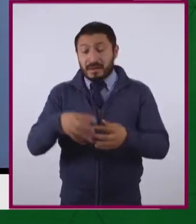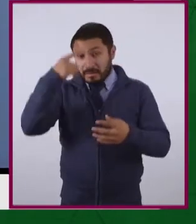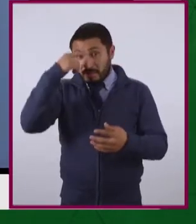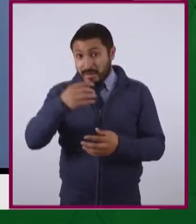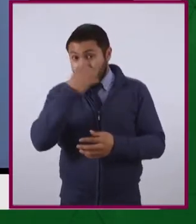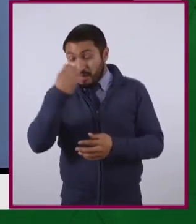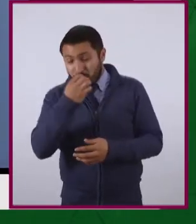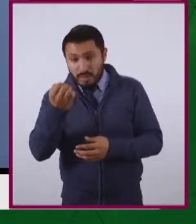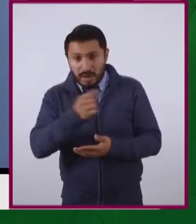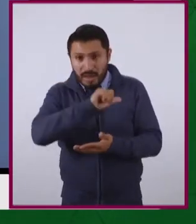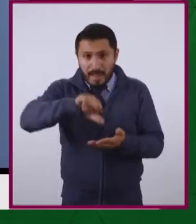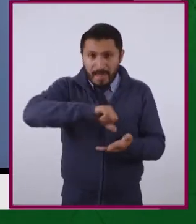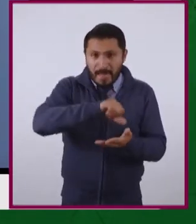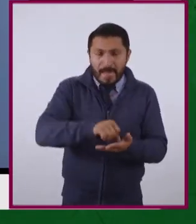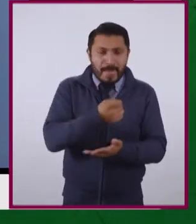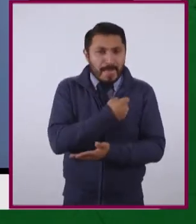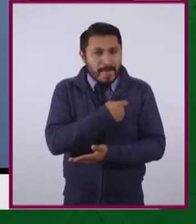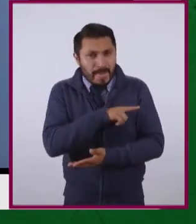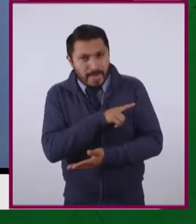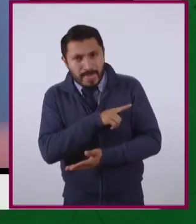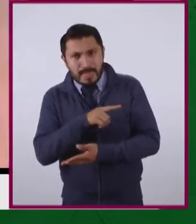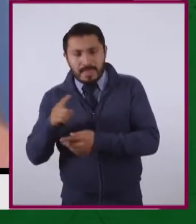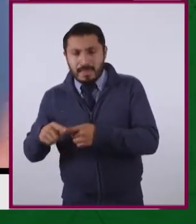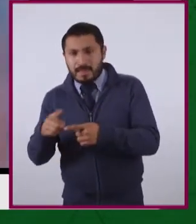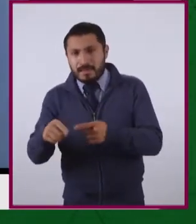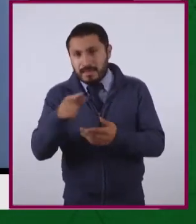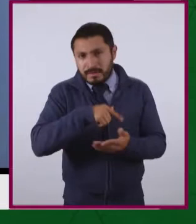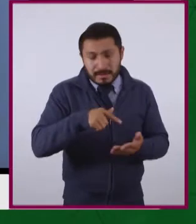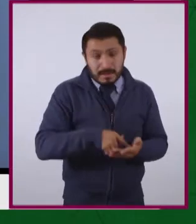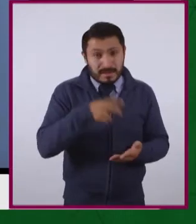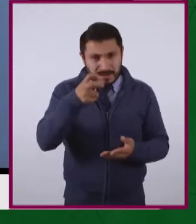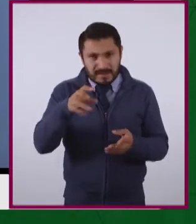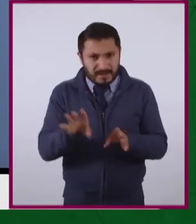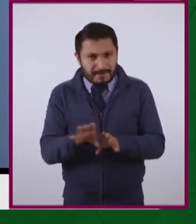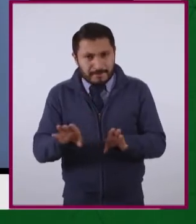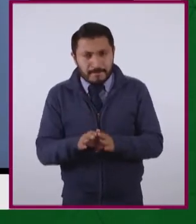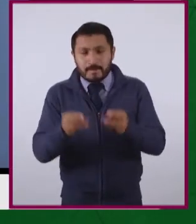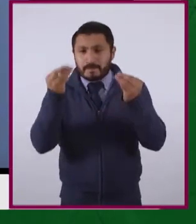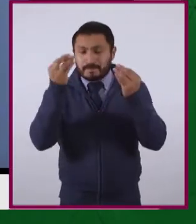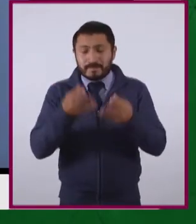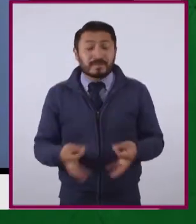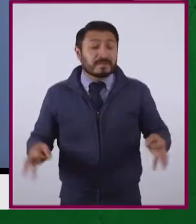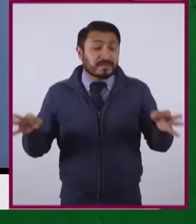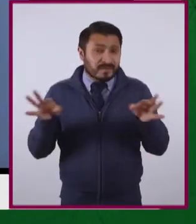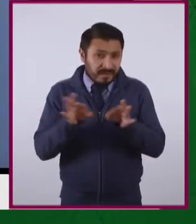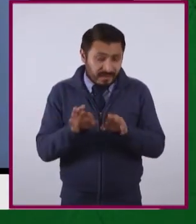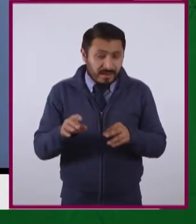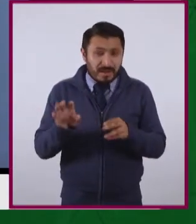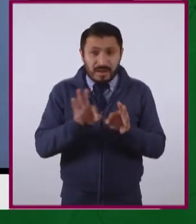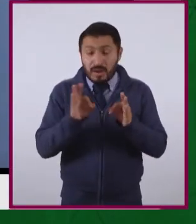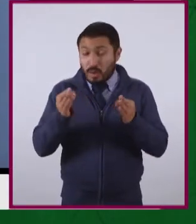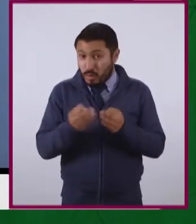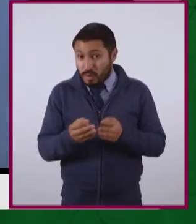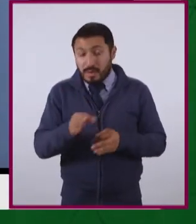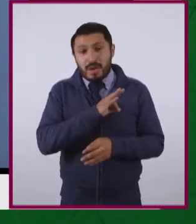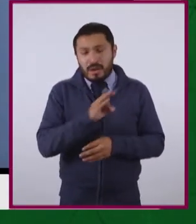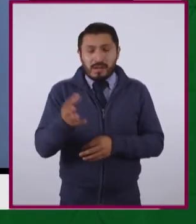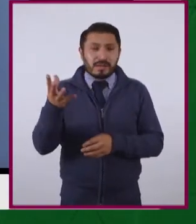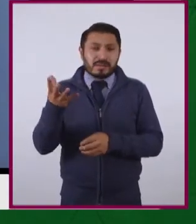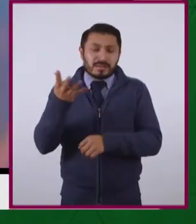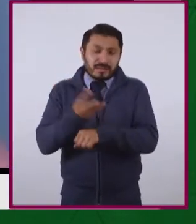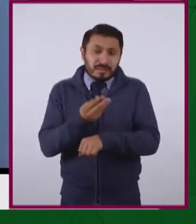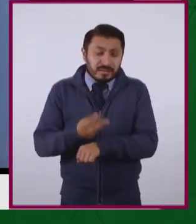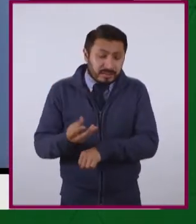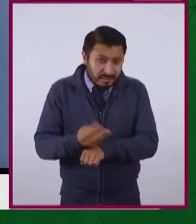de salud y en distintos espacios. Básicamente es muy dinámica la captación de lluvia y se puede adaptar